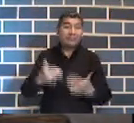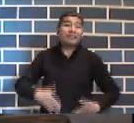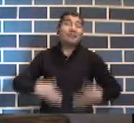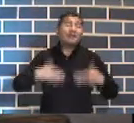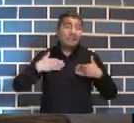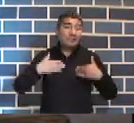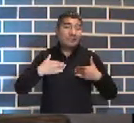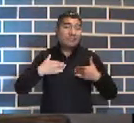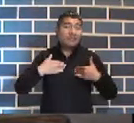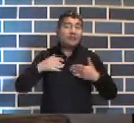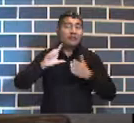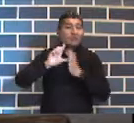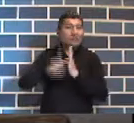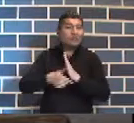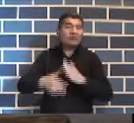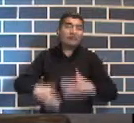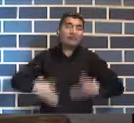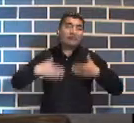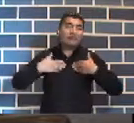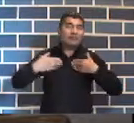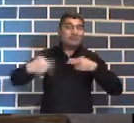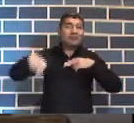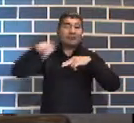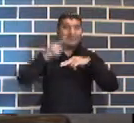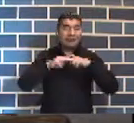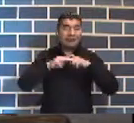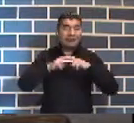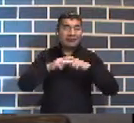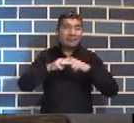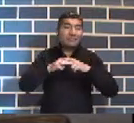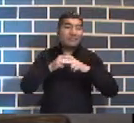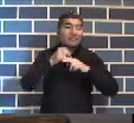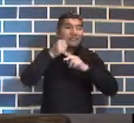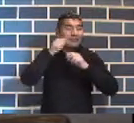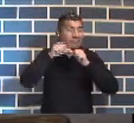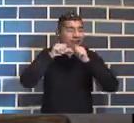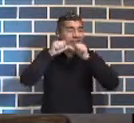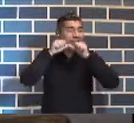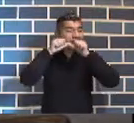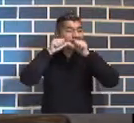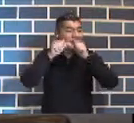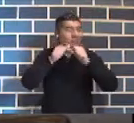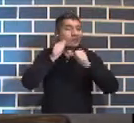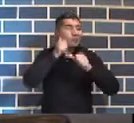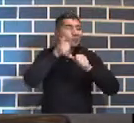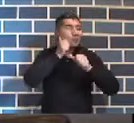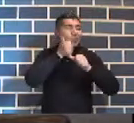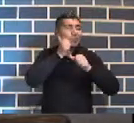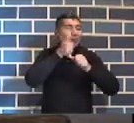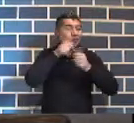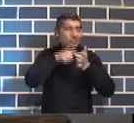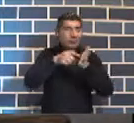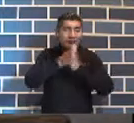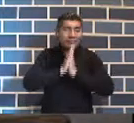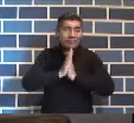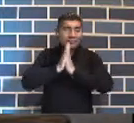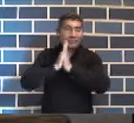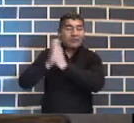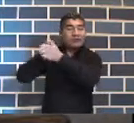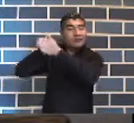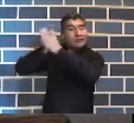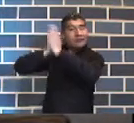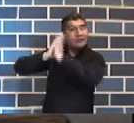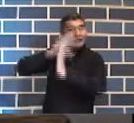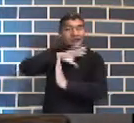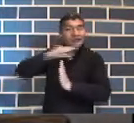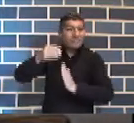lo que se nos viene en la vida es perseverancia esta oración pidan y se